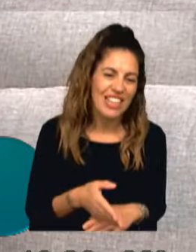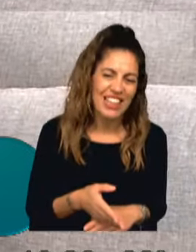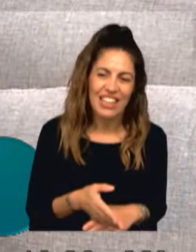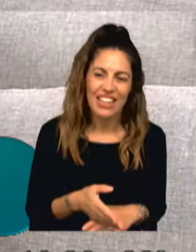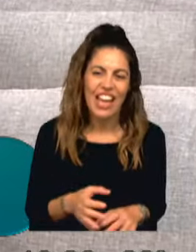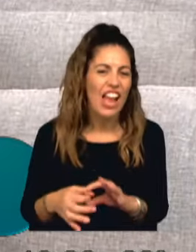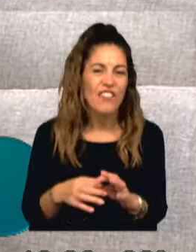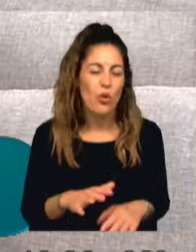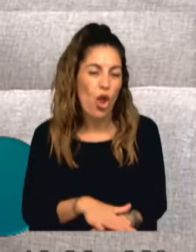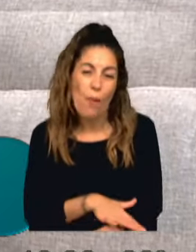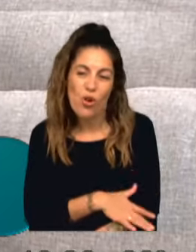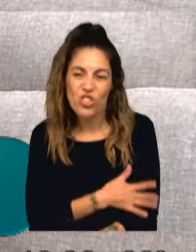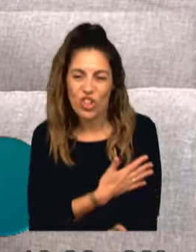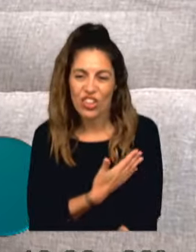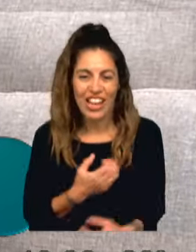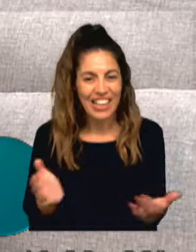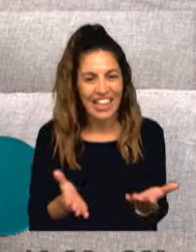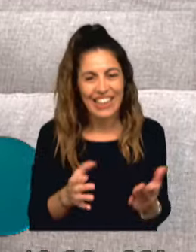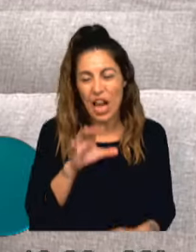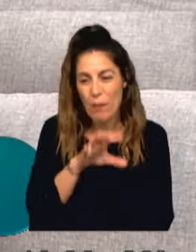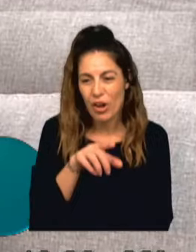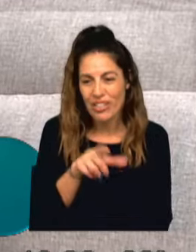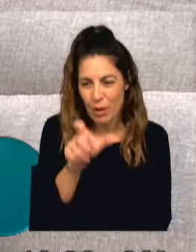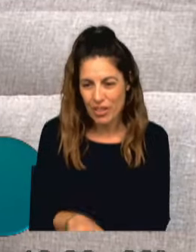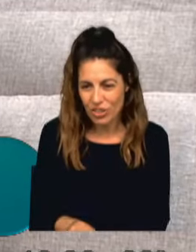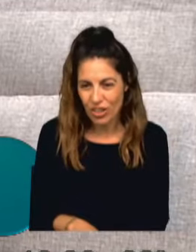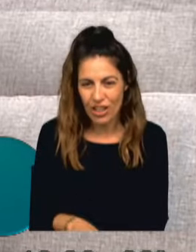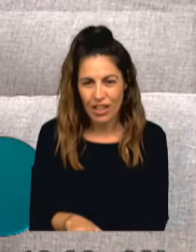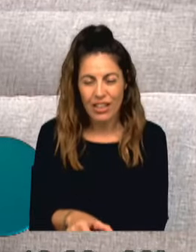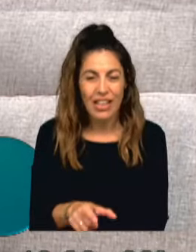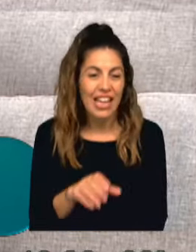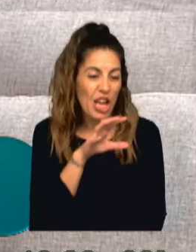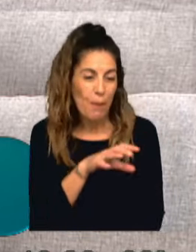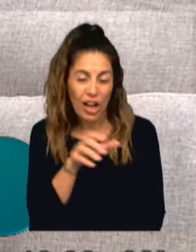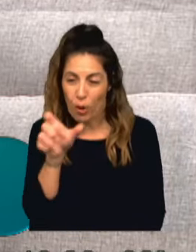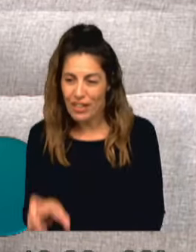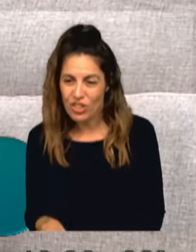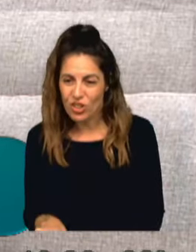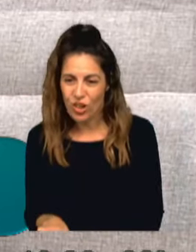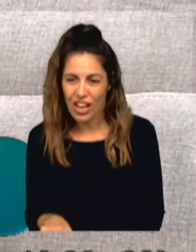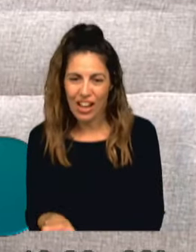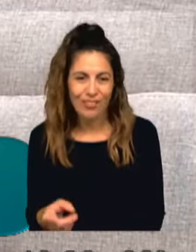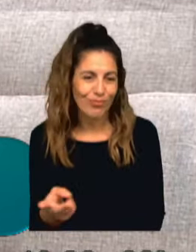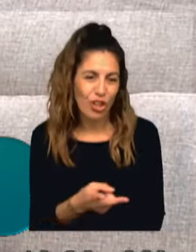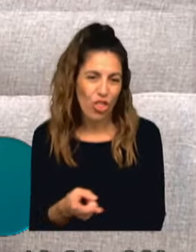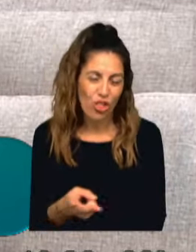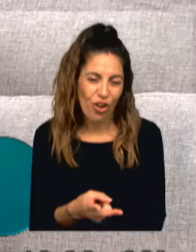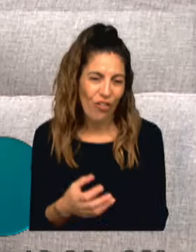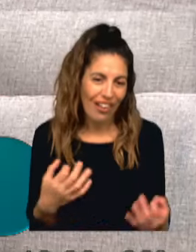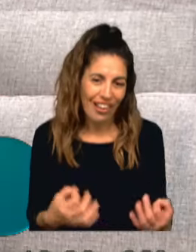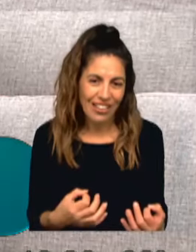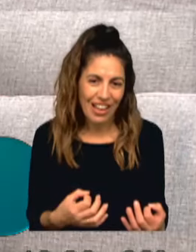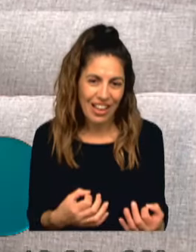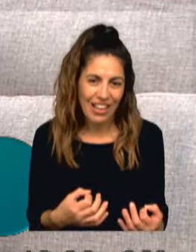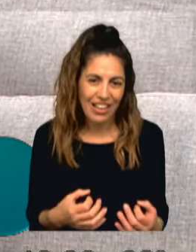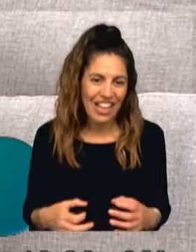que el vínculo emocional que le genera el perro a esa persona qué voy dirá entre perro y persona y Bueno en realidad si